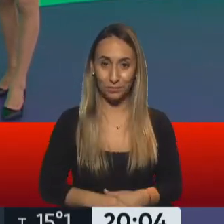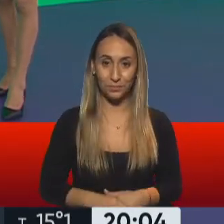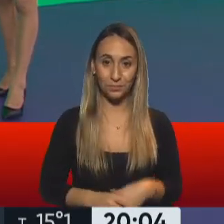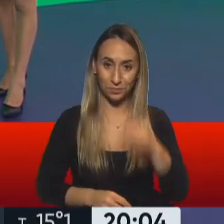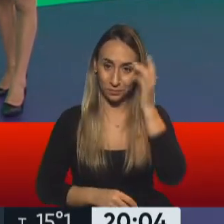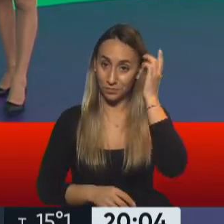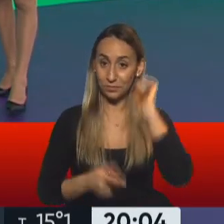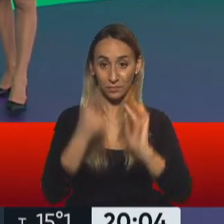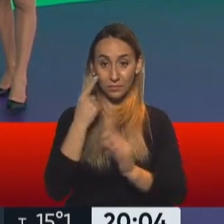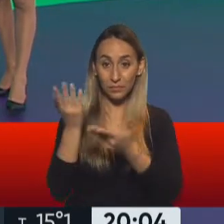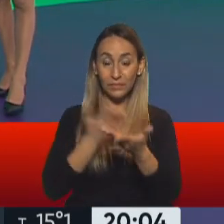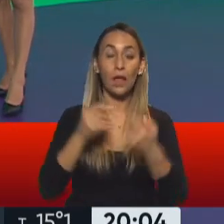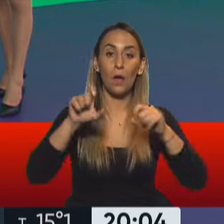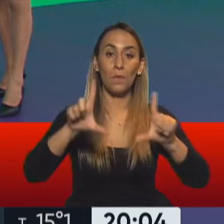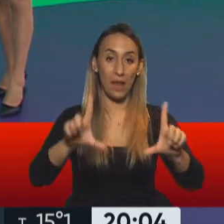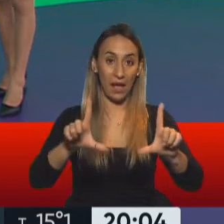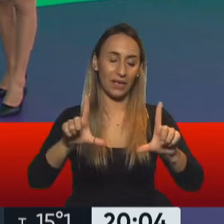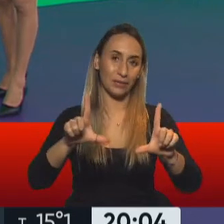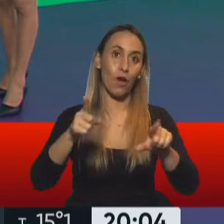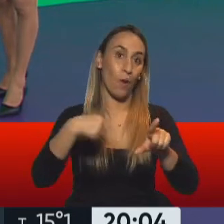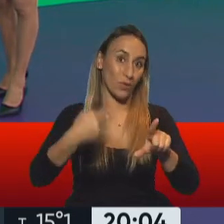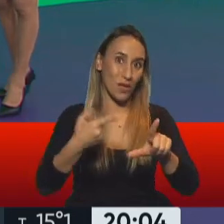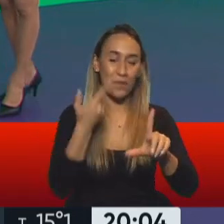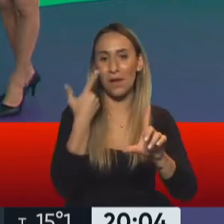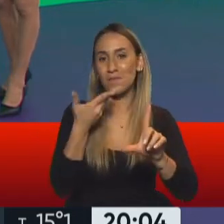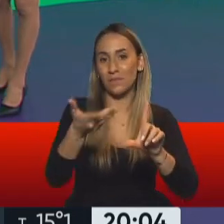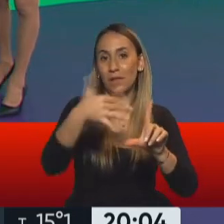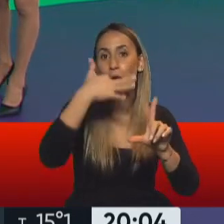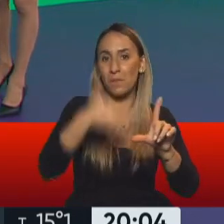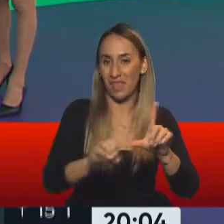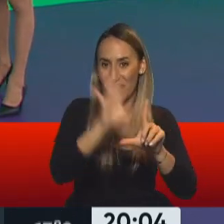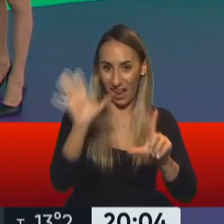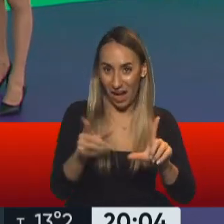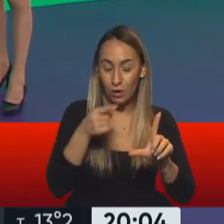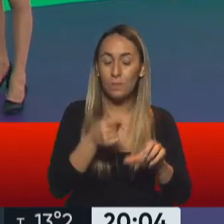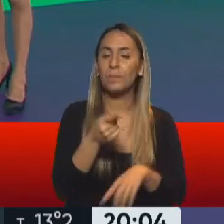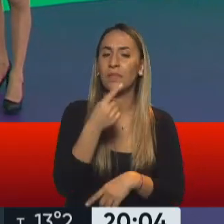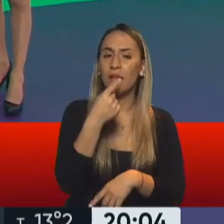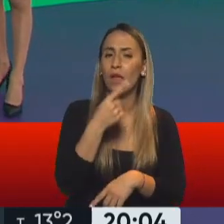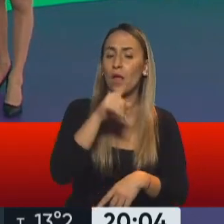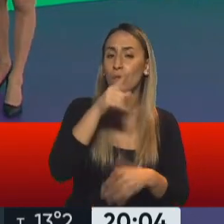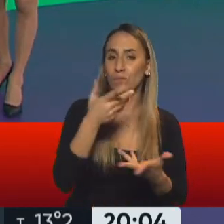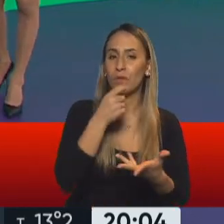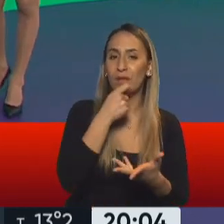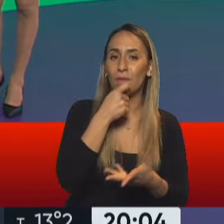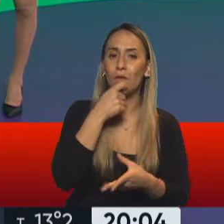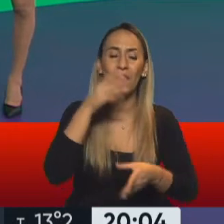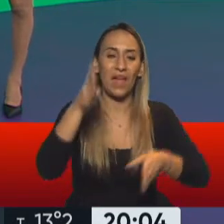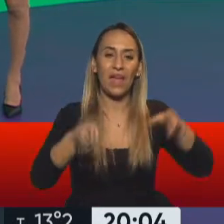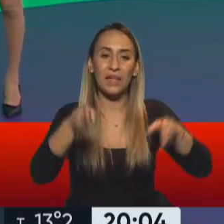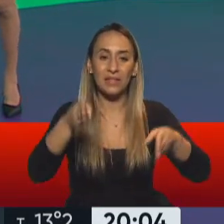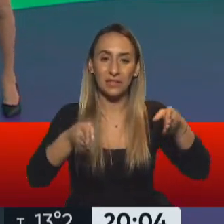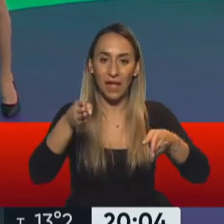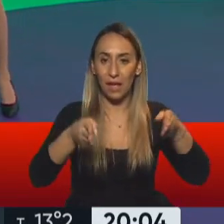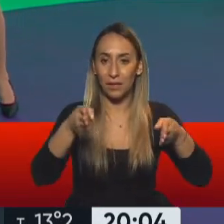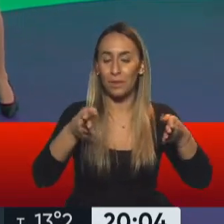a través de algunas placas, como hacemos siempre para la mayor comprensión. Frutas de invierno, en este caso, cuando hablamos de estacionalidad, la palabra ya